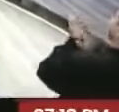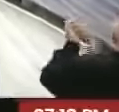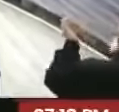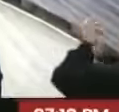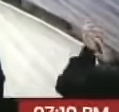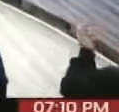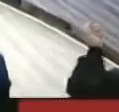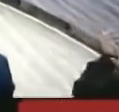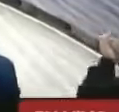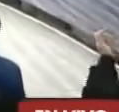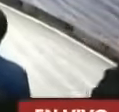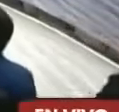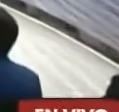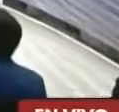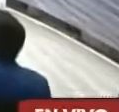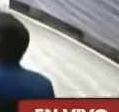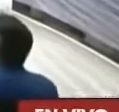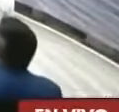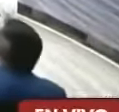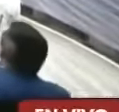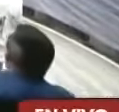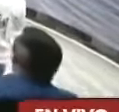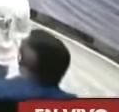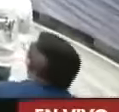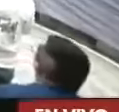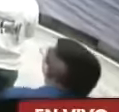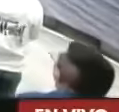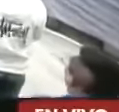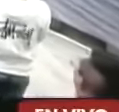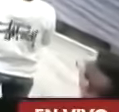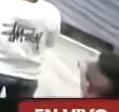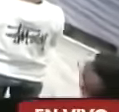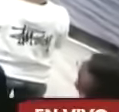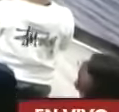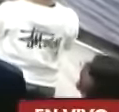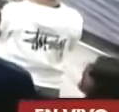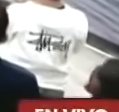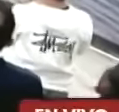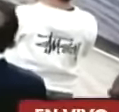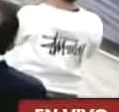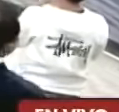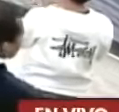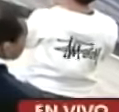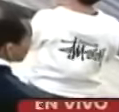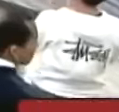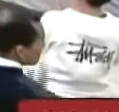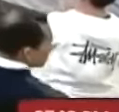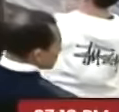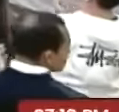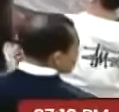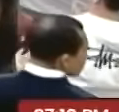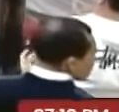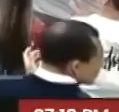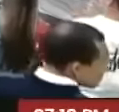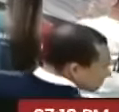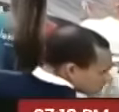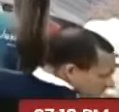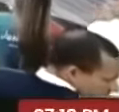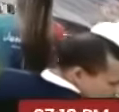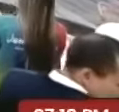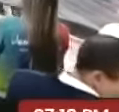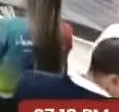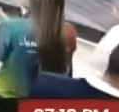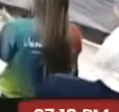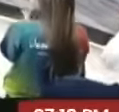harmony. Sing among the soil, raise your voice in harmony. Raise your voice, so let's say your saca, your